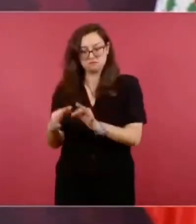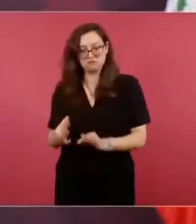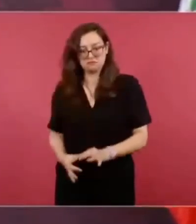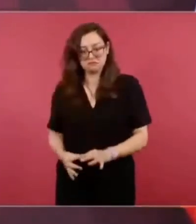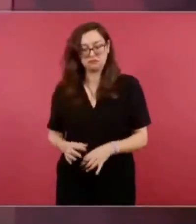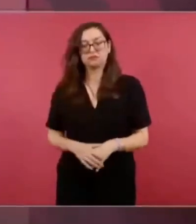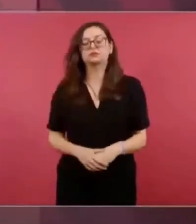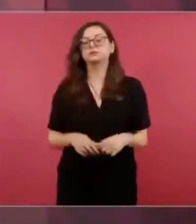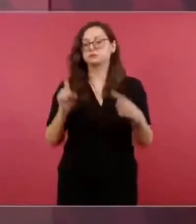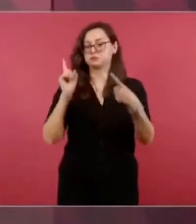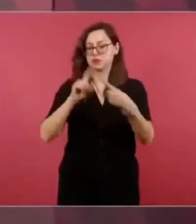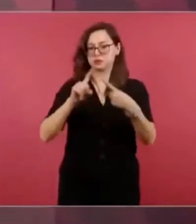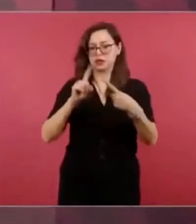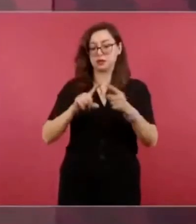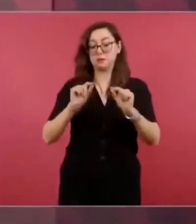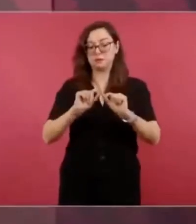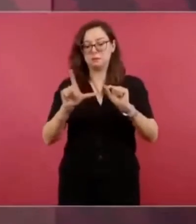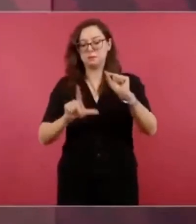México.